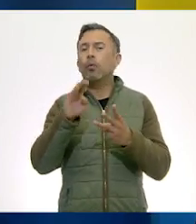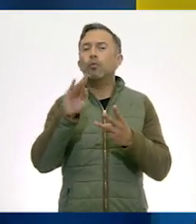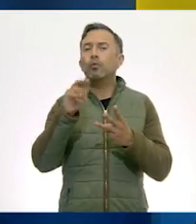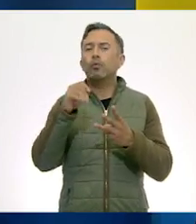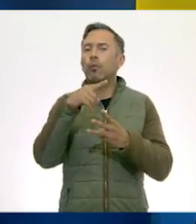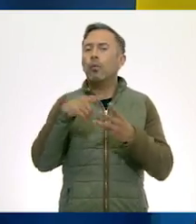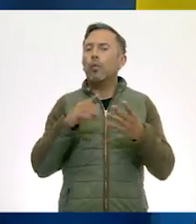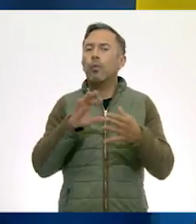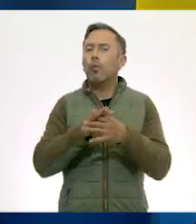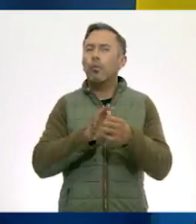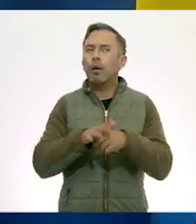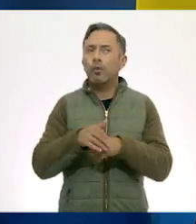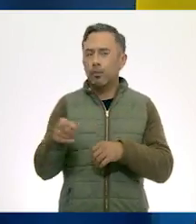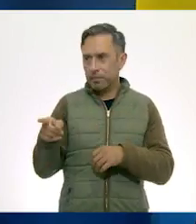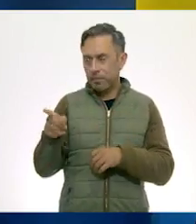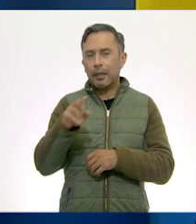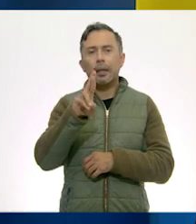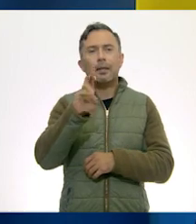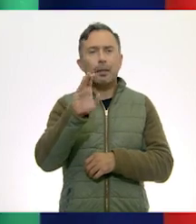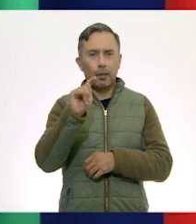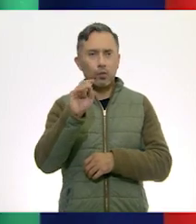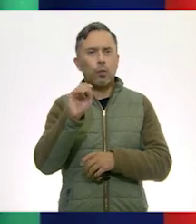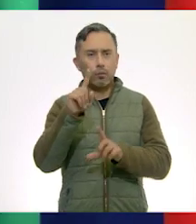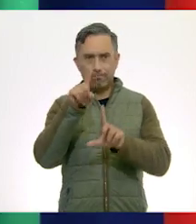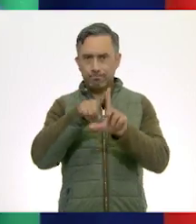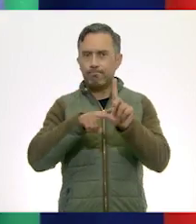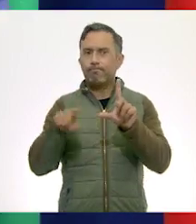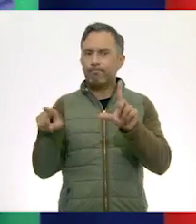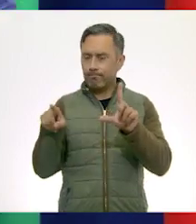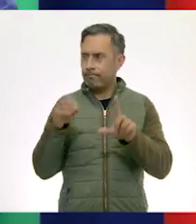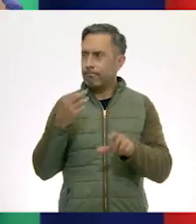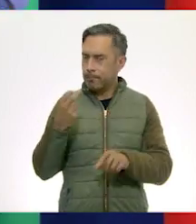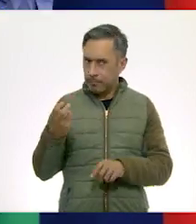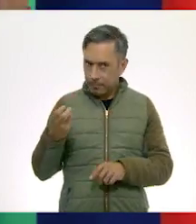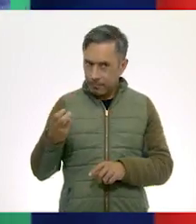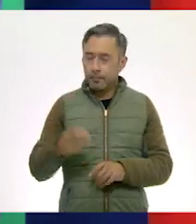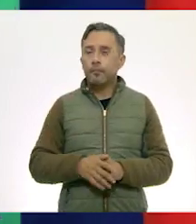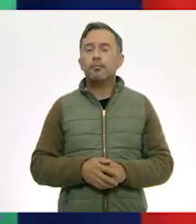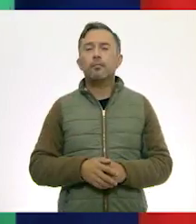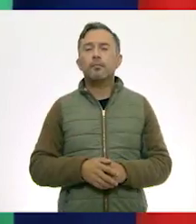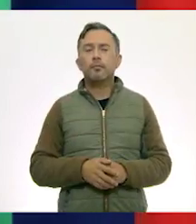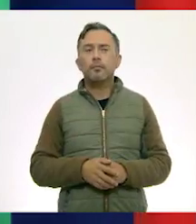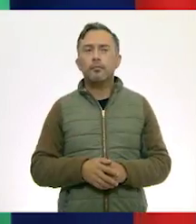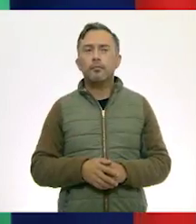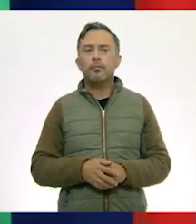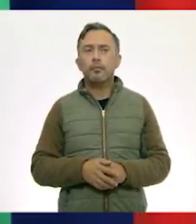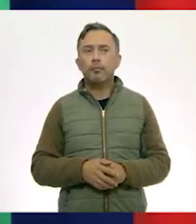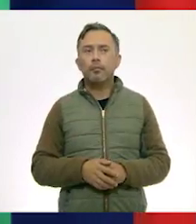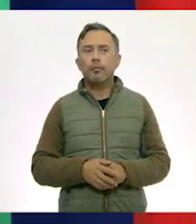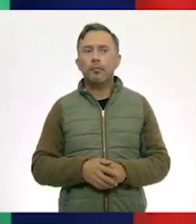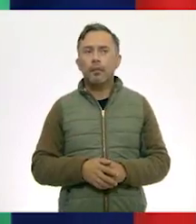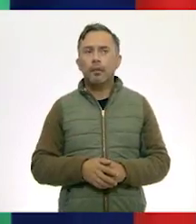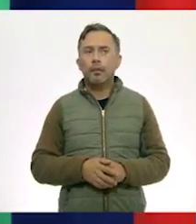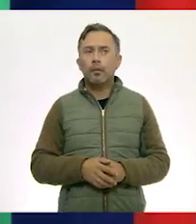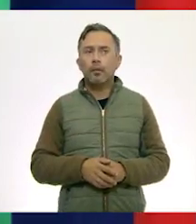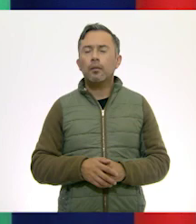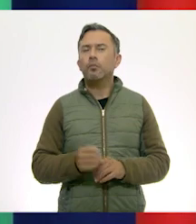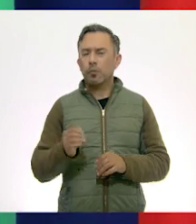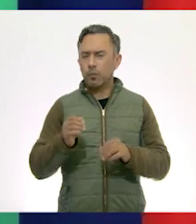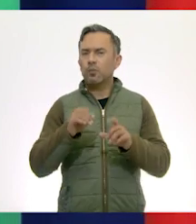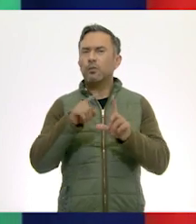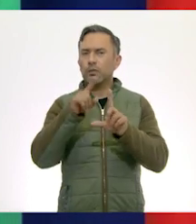un ángulo recto. es un ángulo recto. ¿Qué tipos de ángulos tienen estas